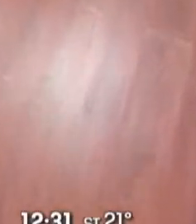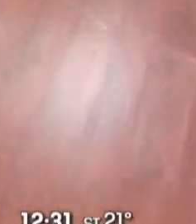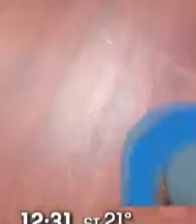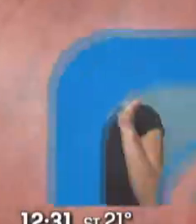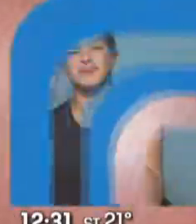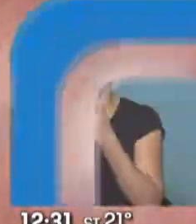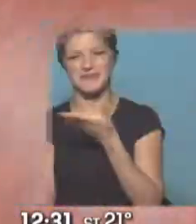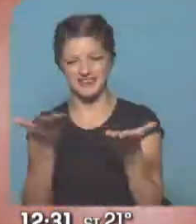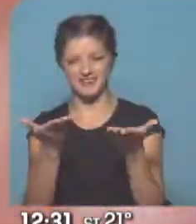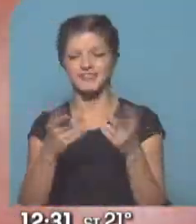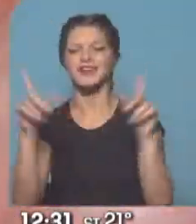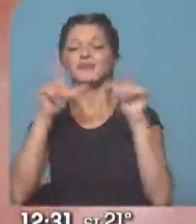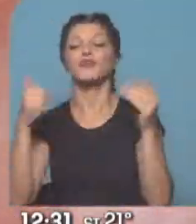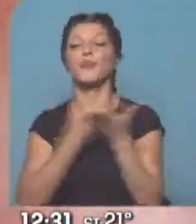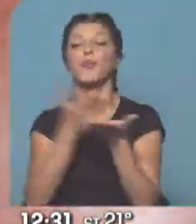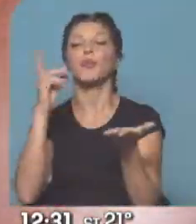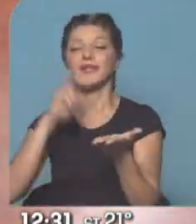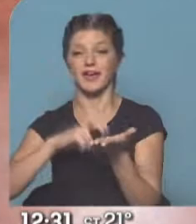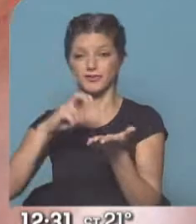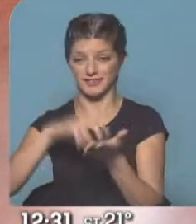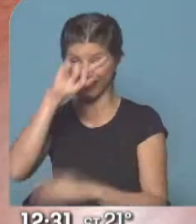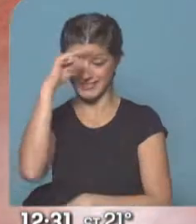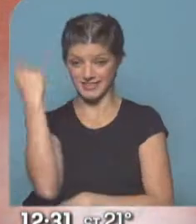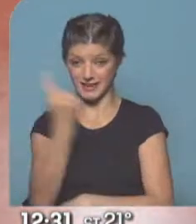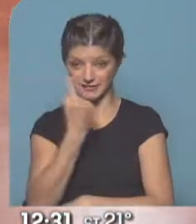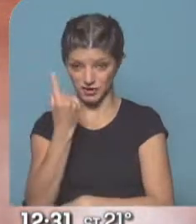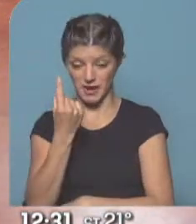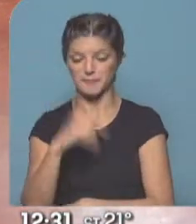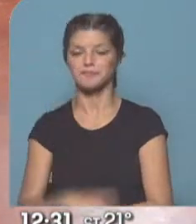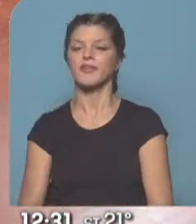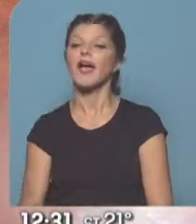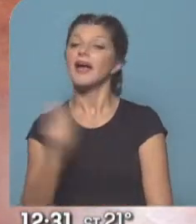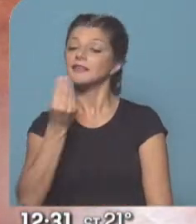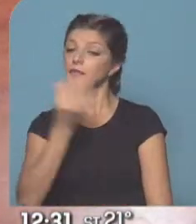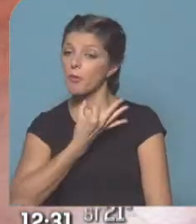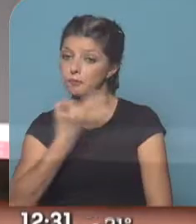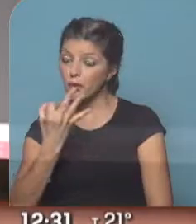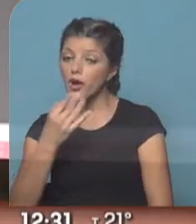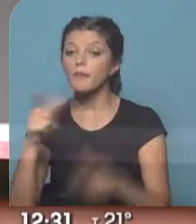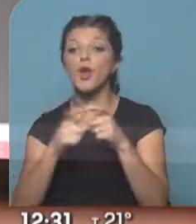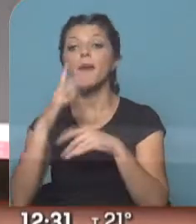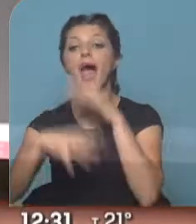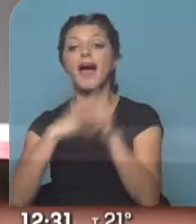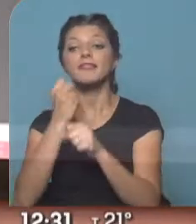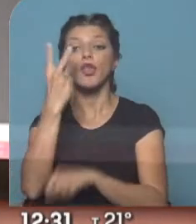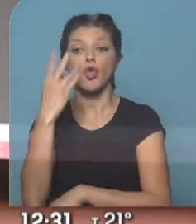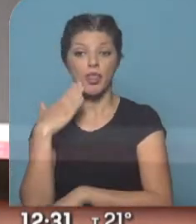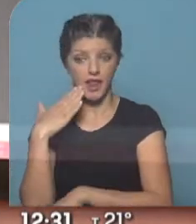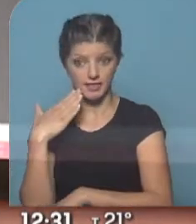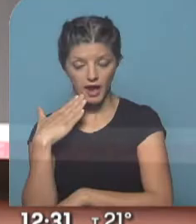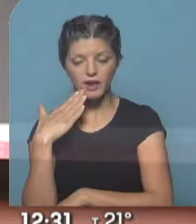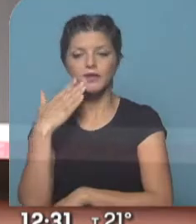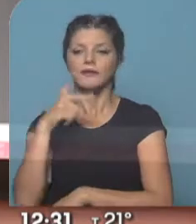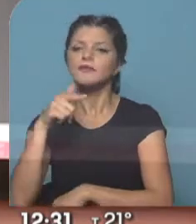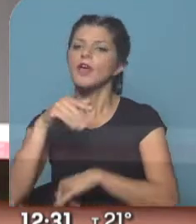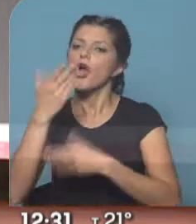Bienvenidos a la edición internacional del noticiero de la televisión pública. Como todos los sábados, vamos a estar hasta las 14 compartiendo con ustedes las noticias del